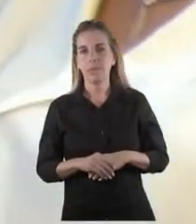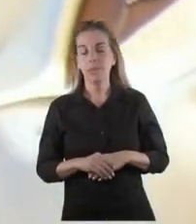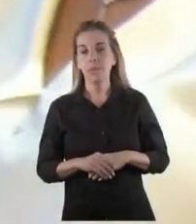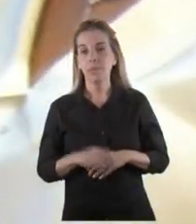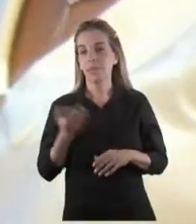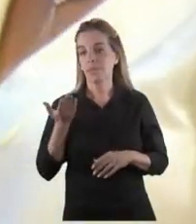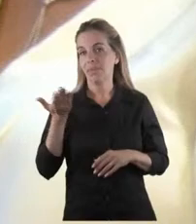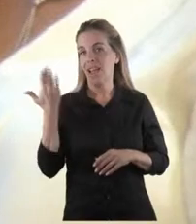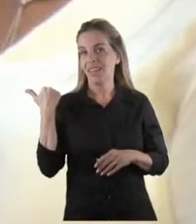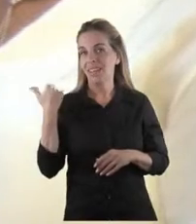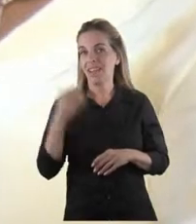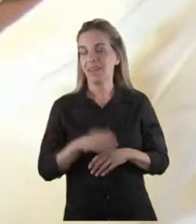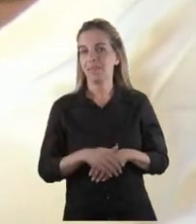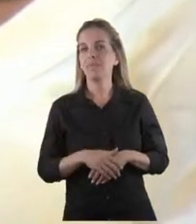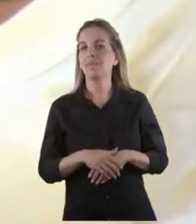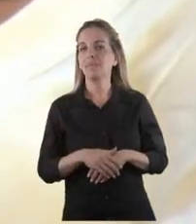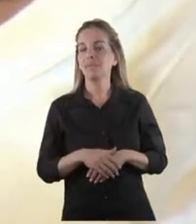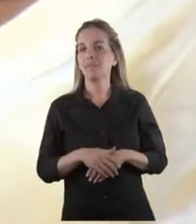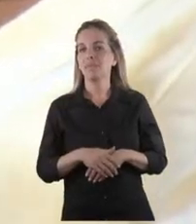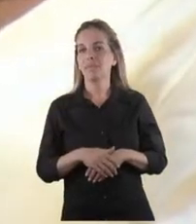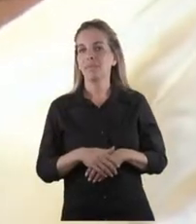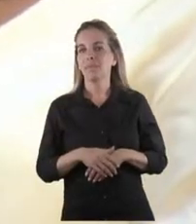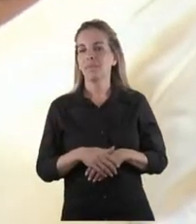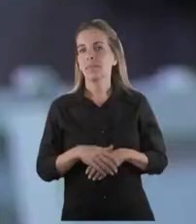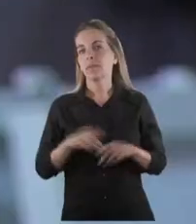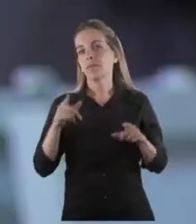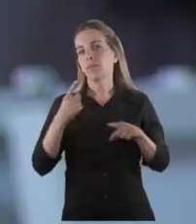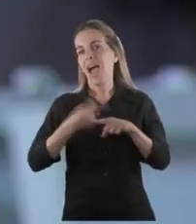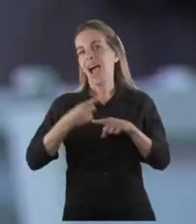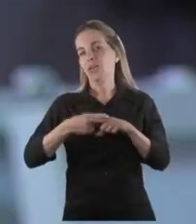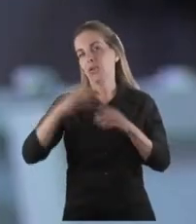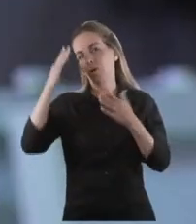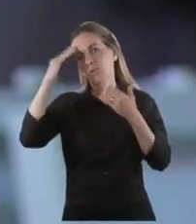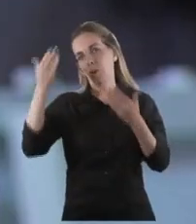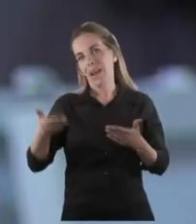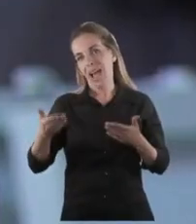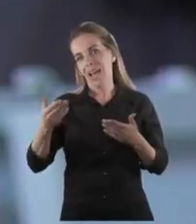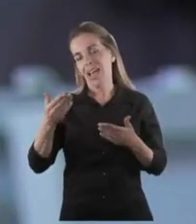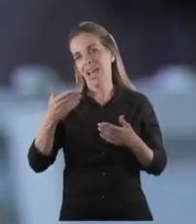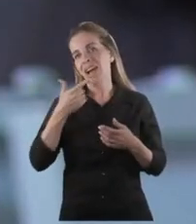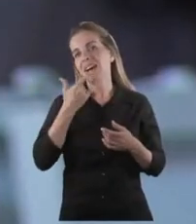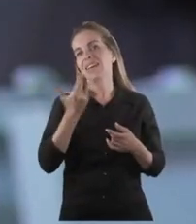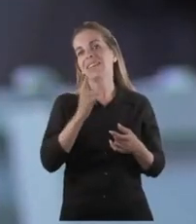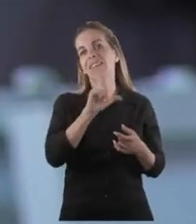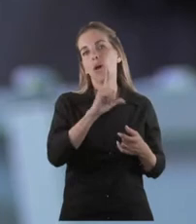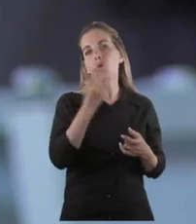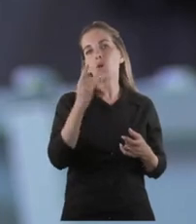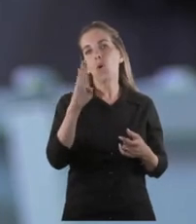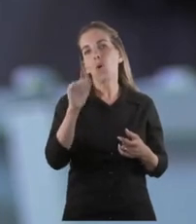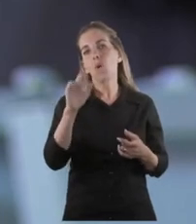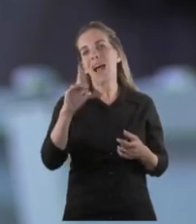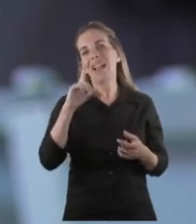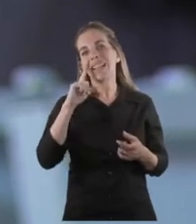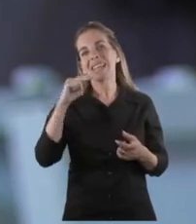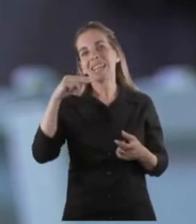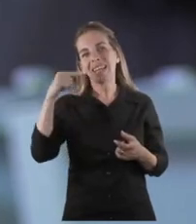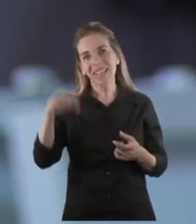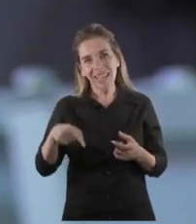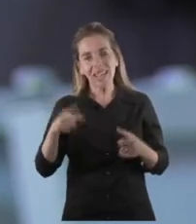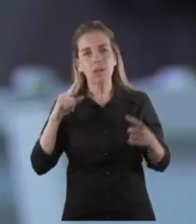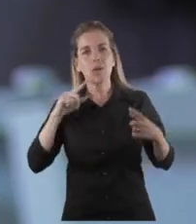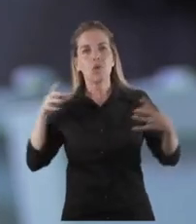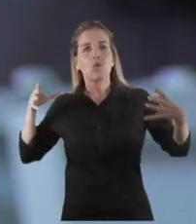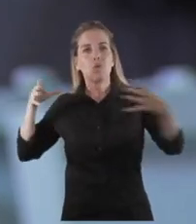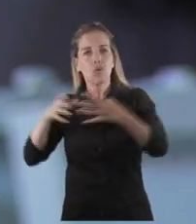Ayer, en un acto que hicimos en homenaje a Saúl, a los 25, a los compañeros metalúrgicos, la UOM era